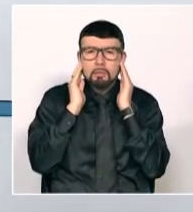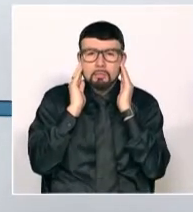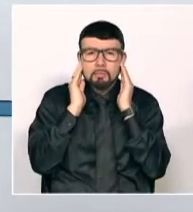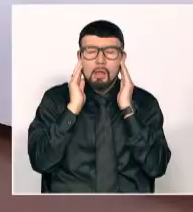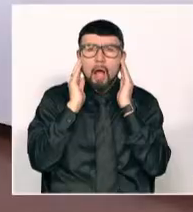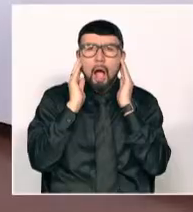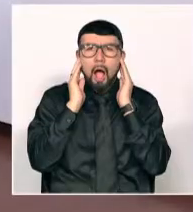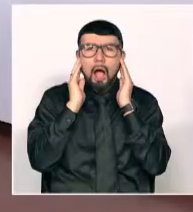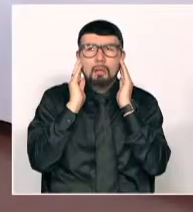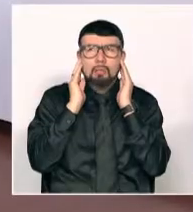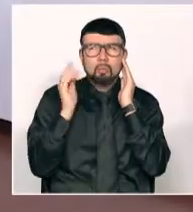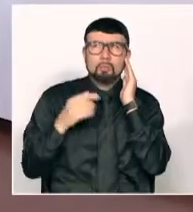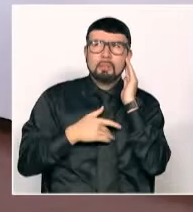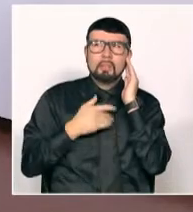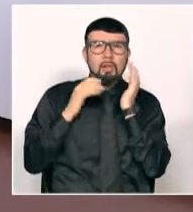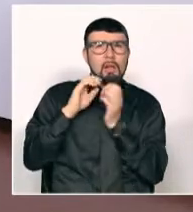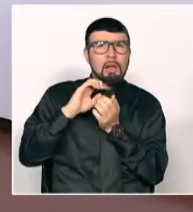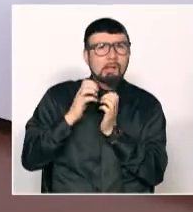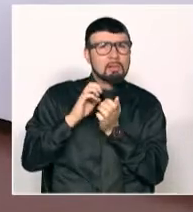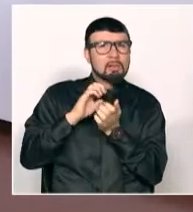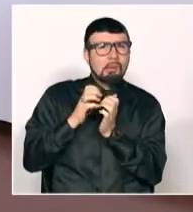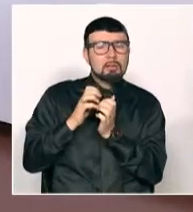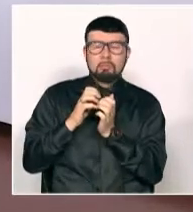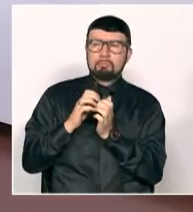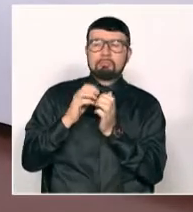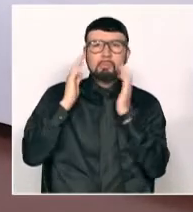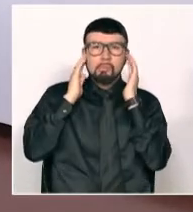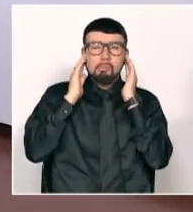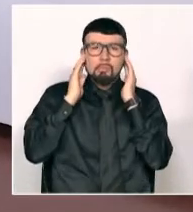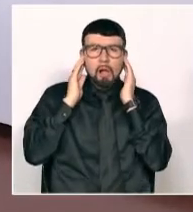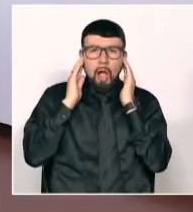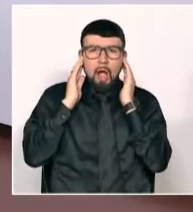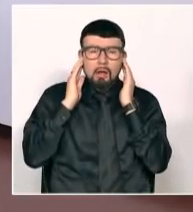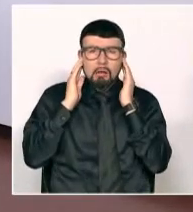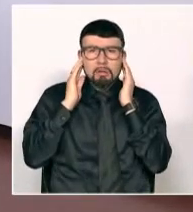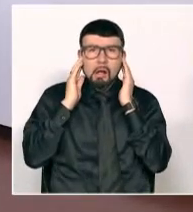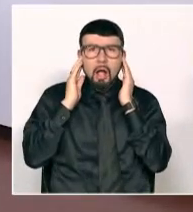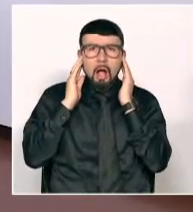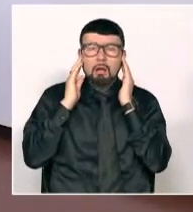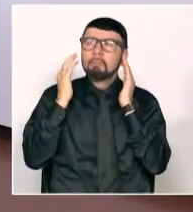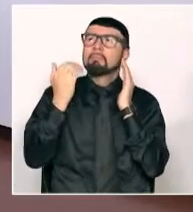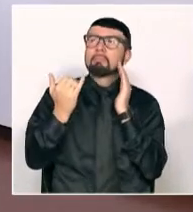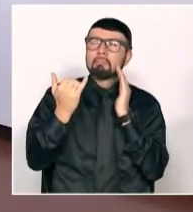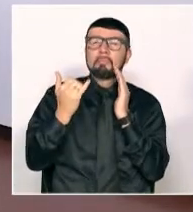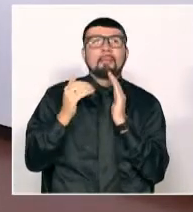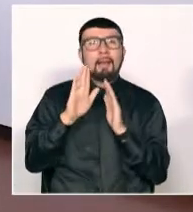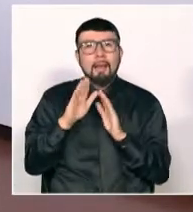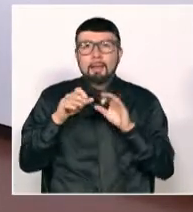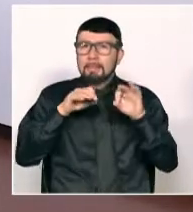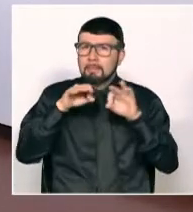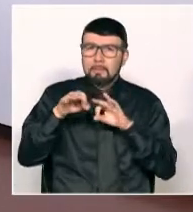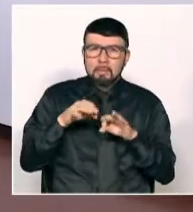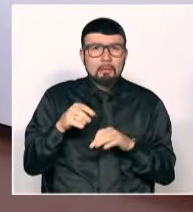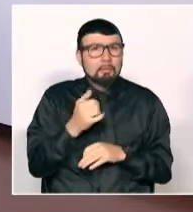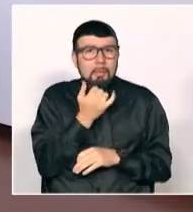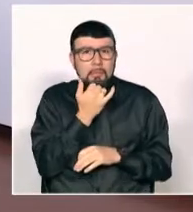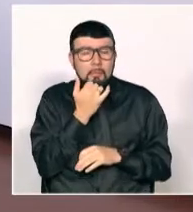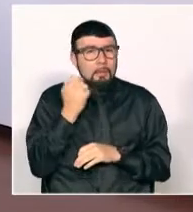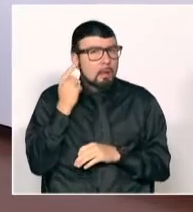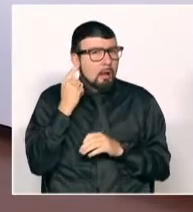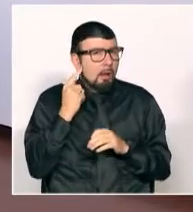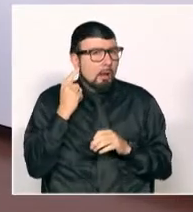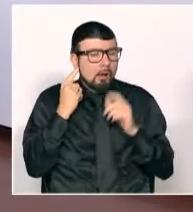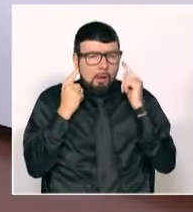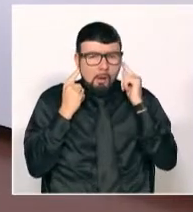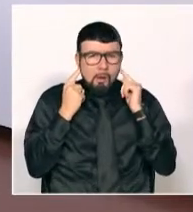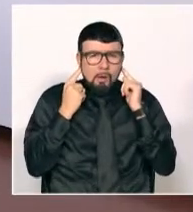alguna irregularidad, para que después de corte de comerciales aprendamos qué es lo que puede suceder en esta región y cuáles, digamos, que